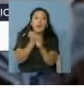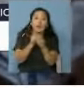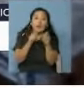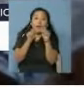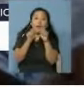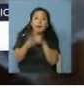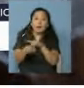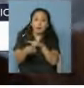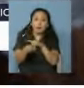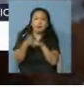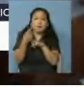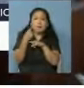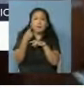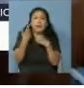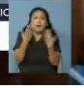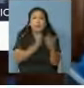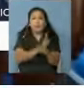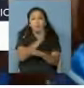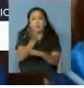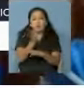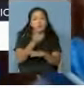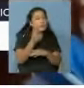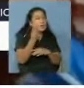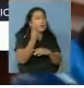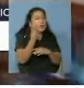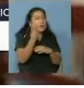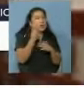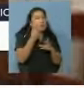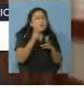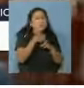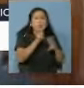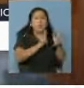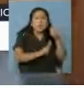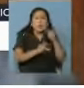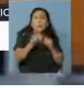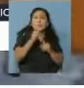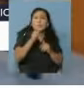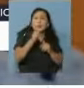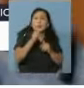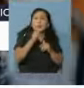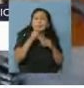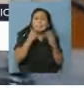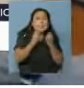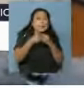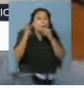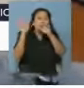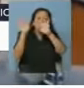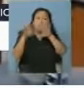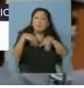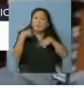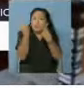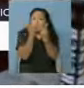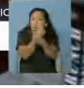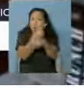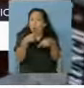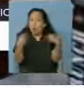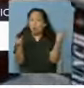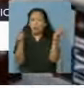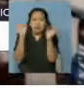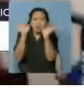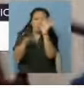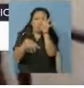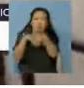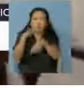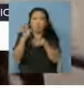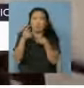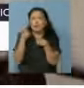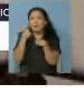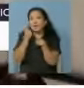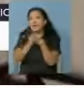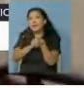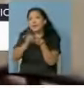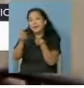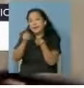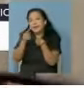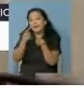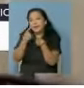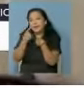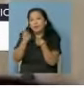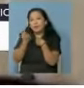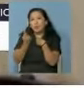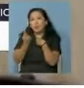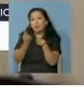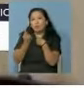sur-norte a la ciudad, ¿no? Ahora, ¿en qué pasaba ahí? Porque me decía que era una montaña de mal hoja, ¿no? Sí, esa era